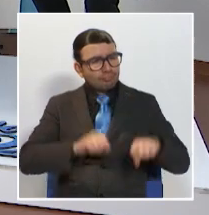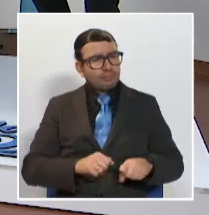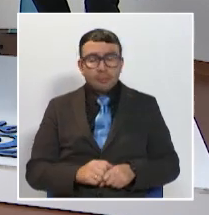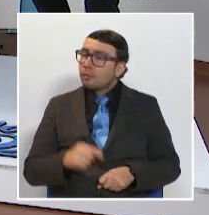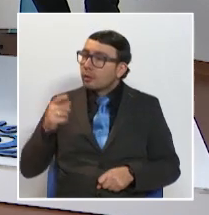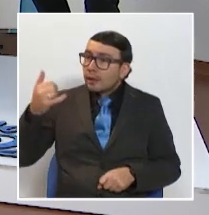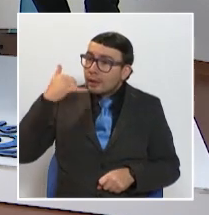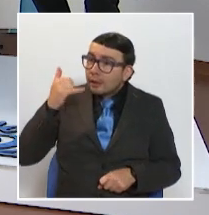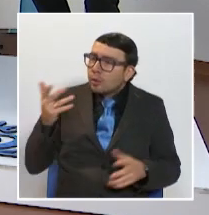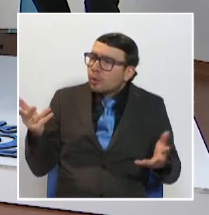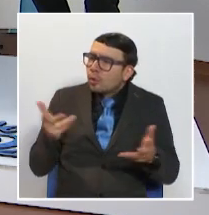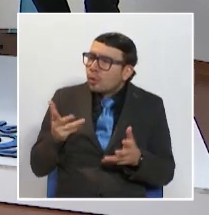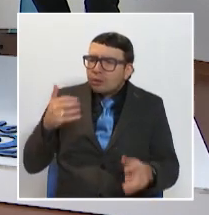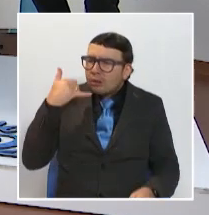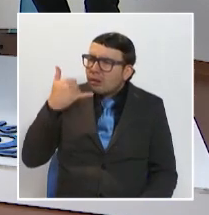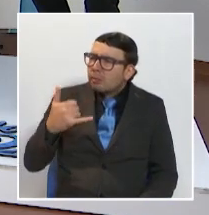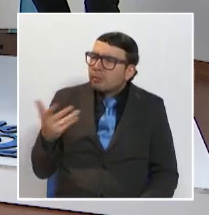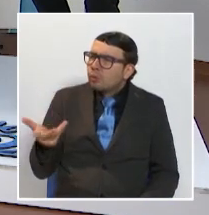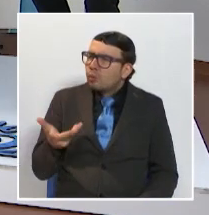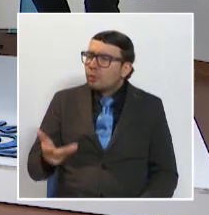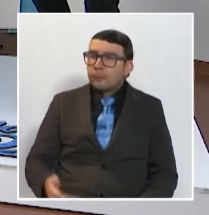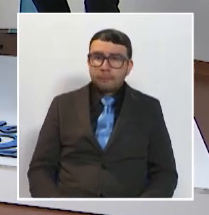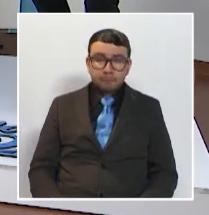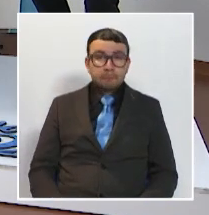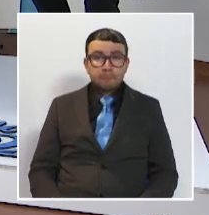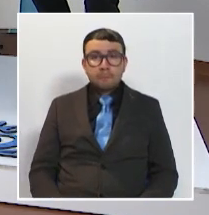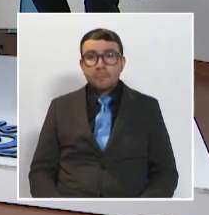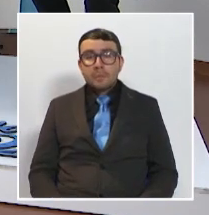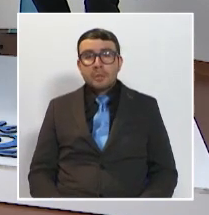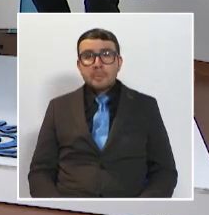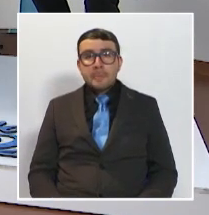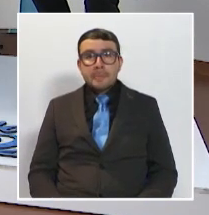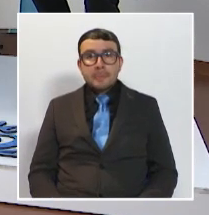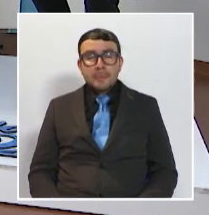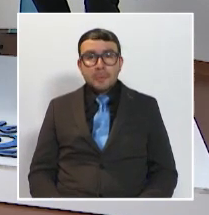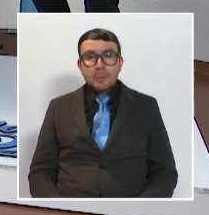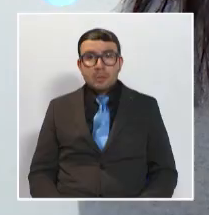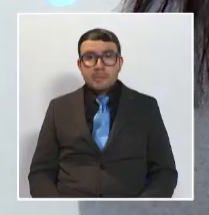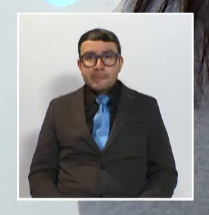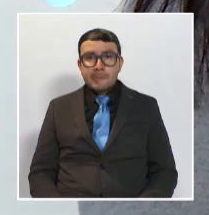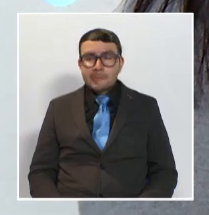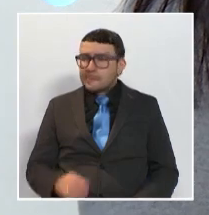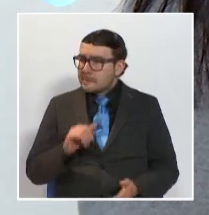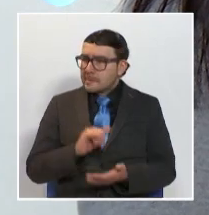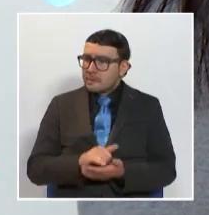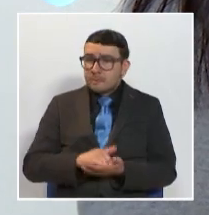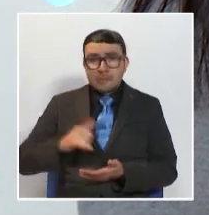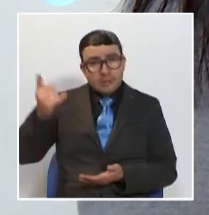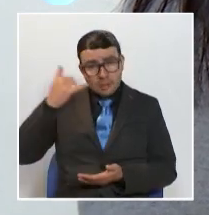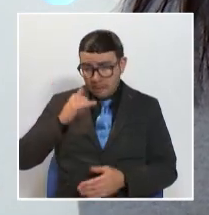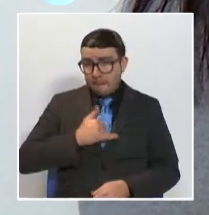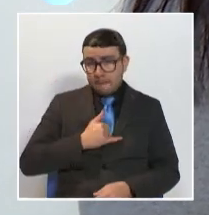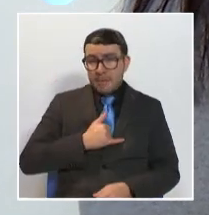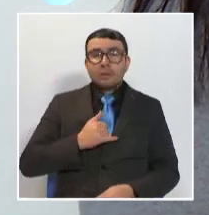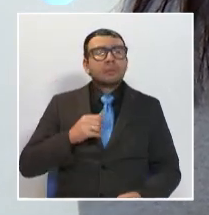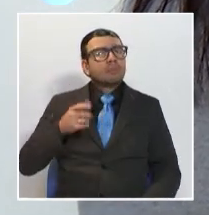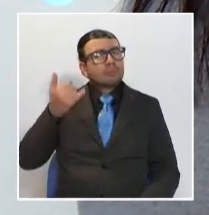podrían contactar las personas? Sí, pues el número pues como de consulta particular es el